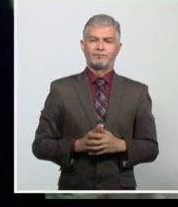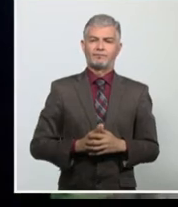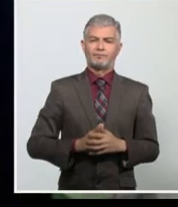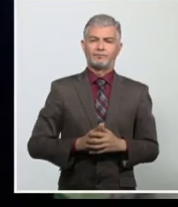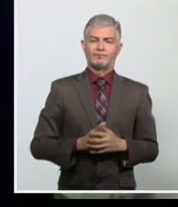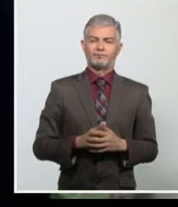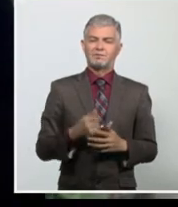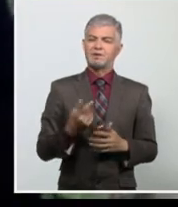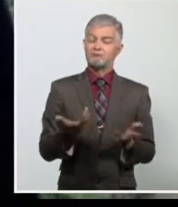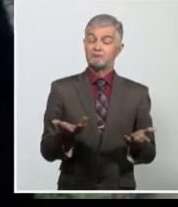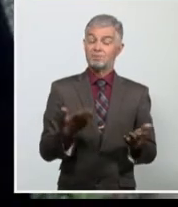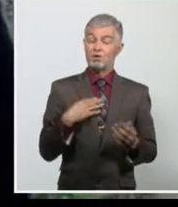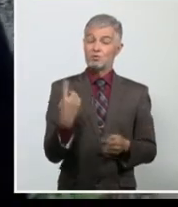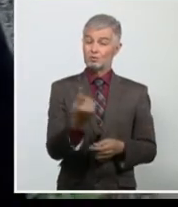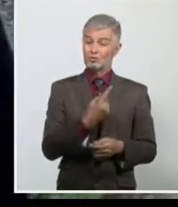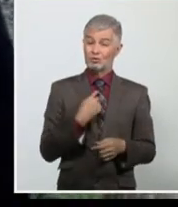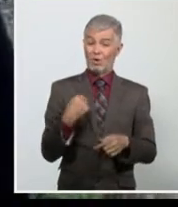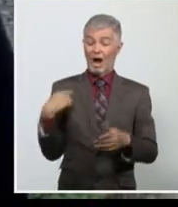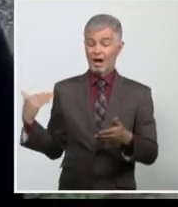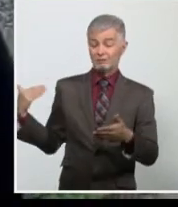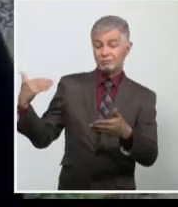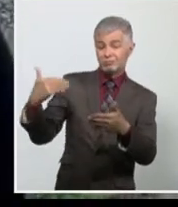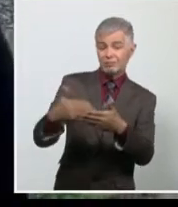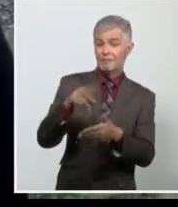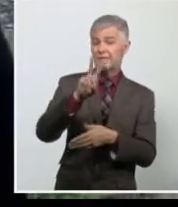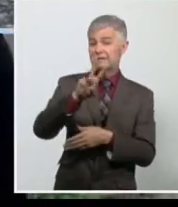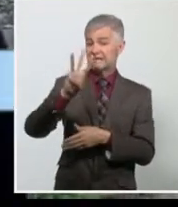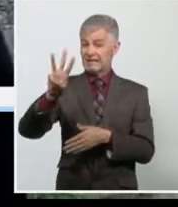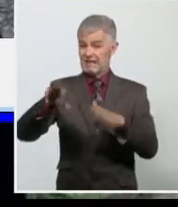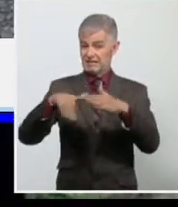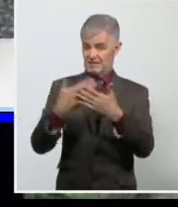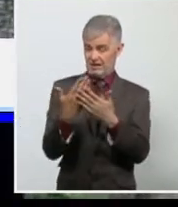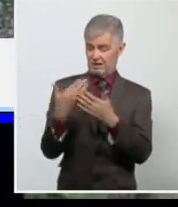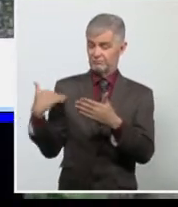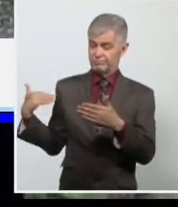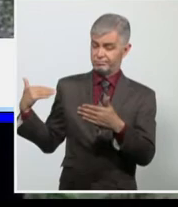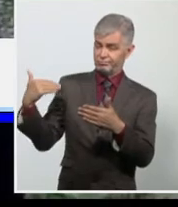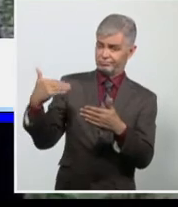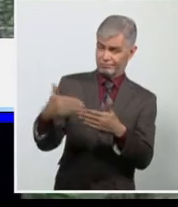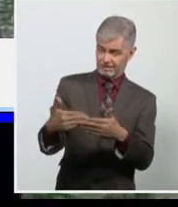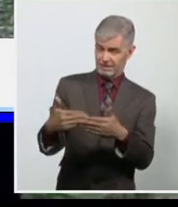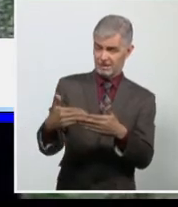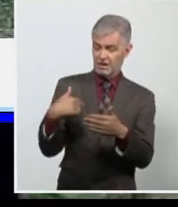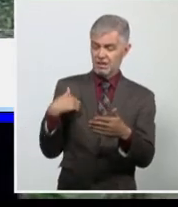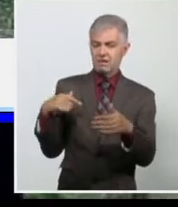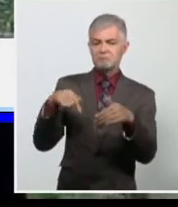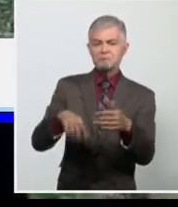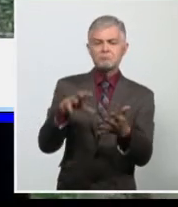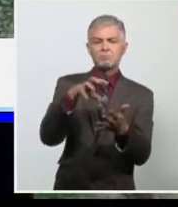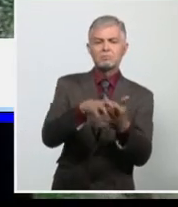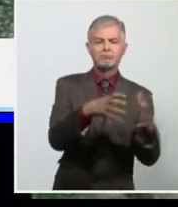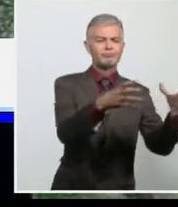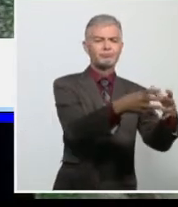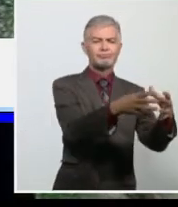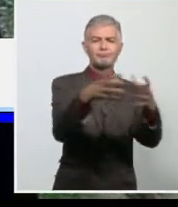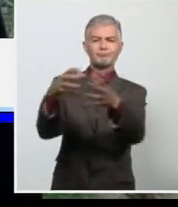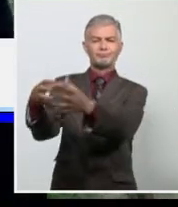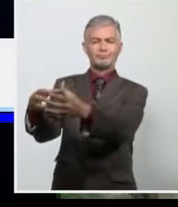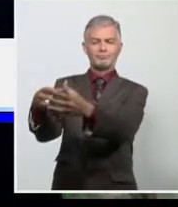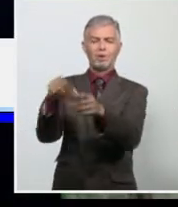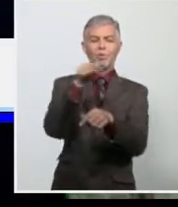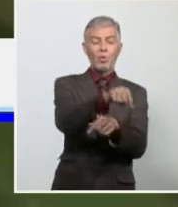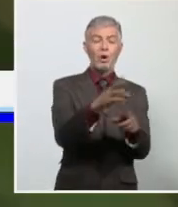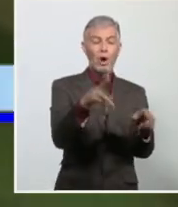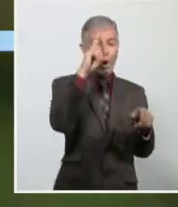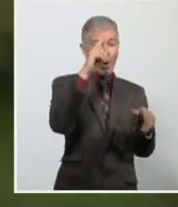nosotros vamos aquí a 23 días desde que llegamos no ubicamos en dos posiciones fundamentales una en el hospital